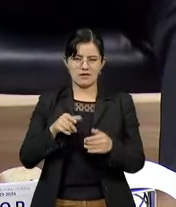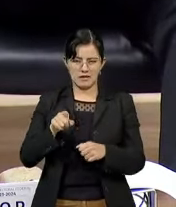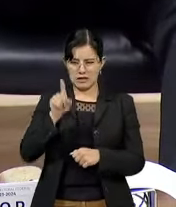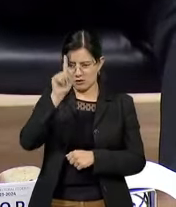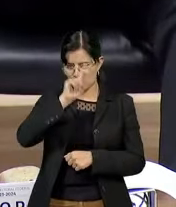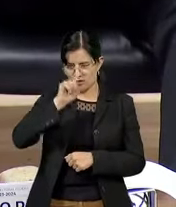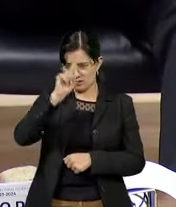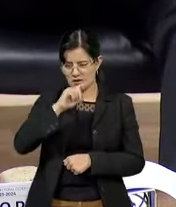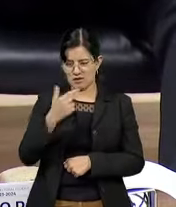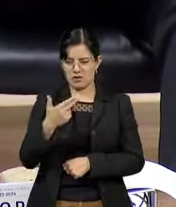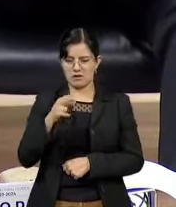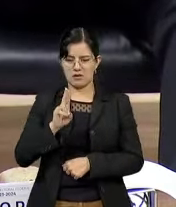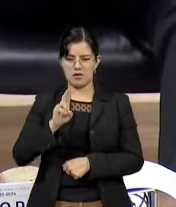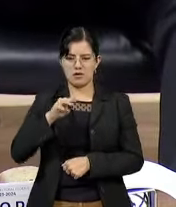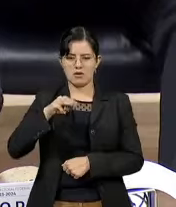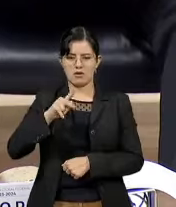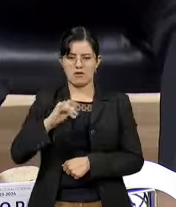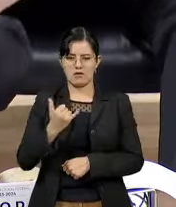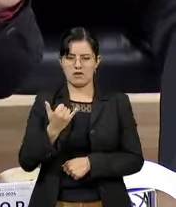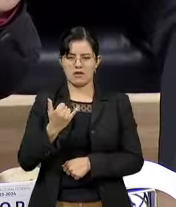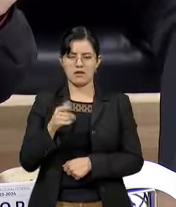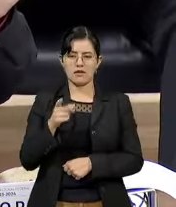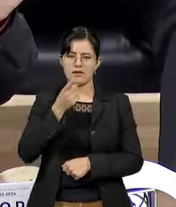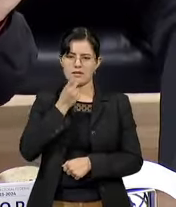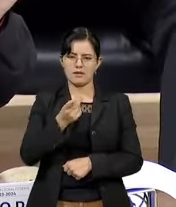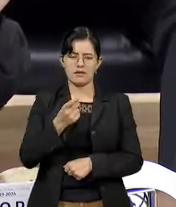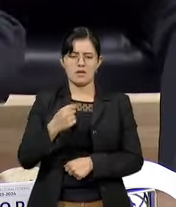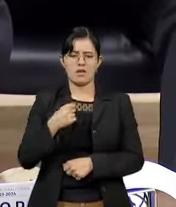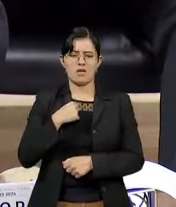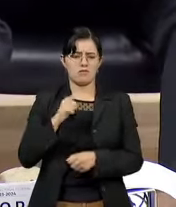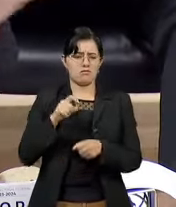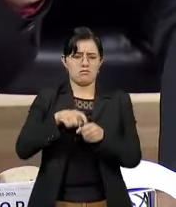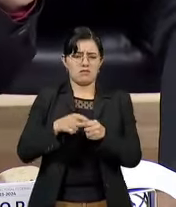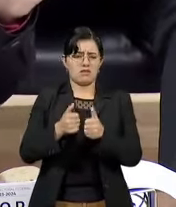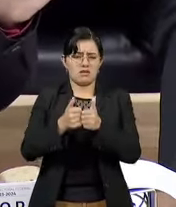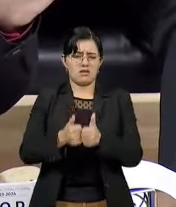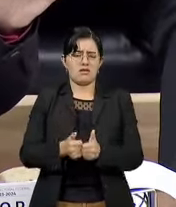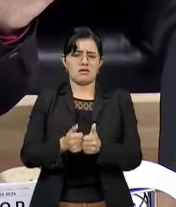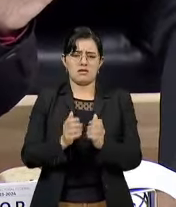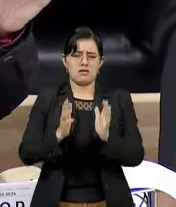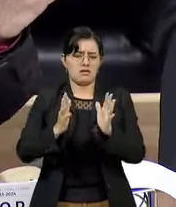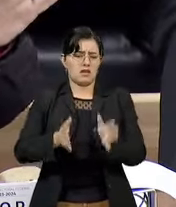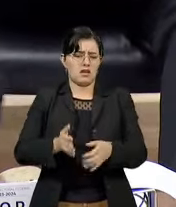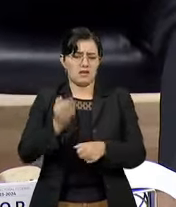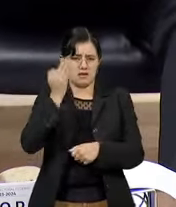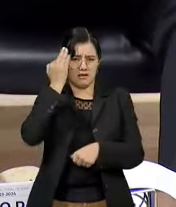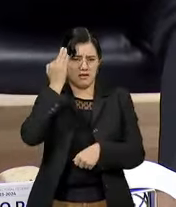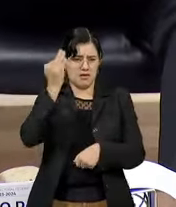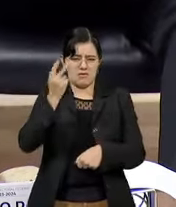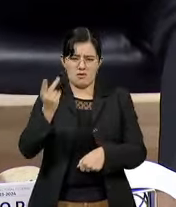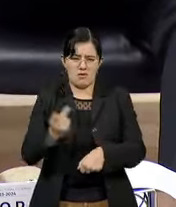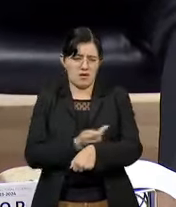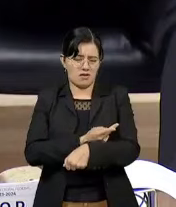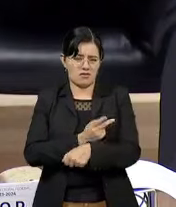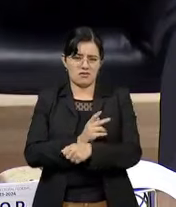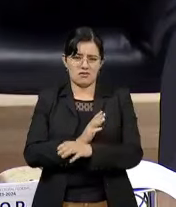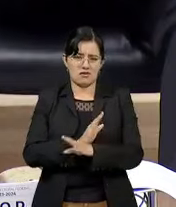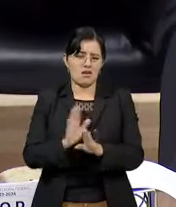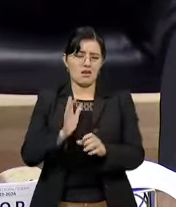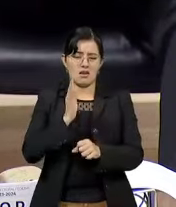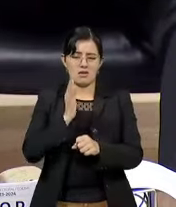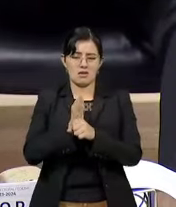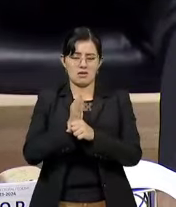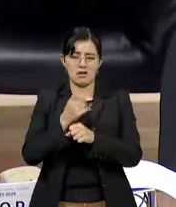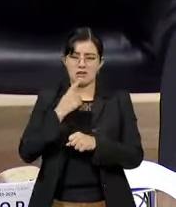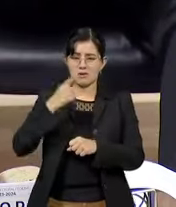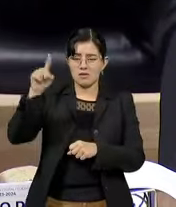hpri ya estaba diciendo que se quedaba que ya se había pasado el plazo que ya no era el momento para hacer